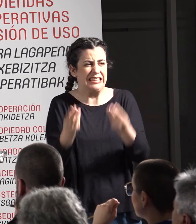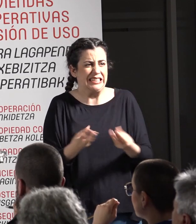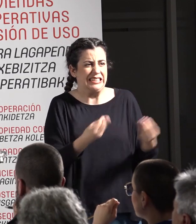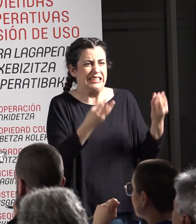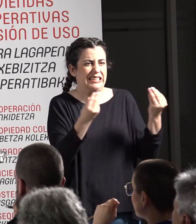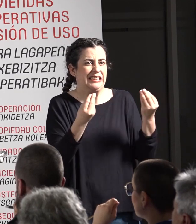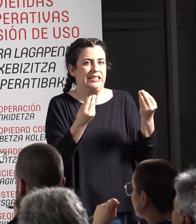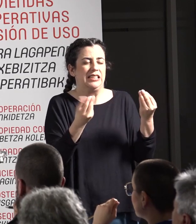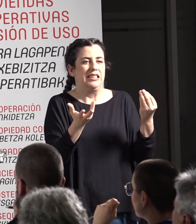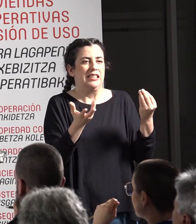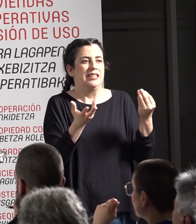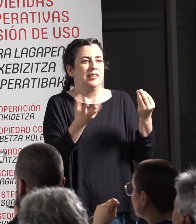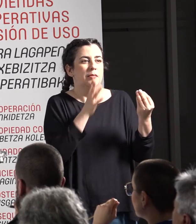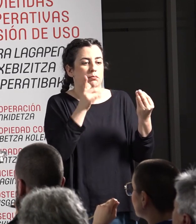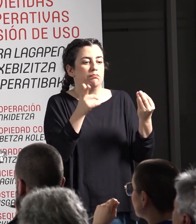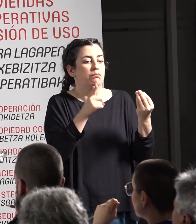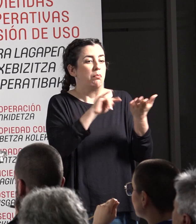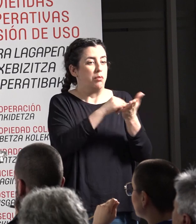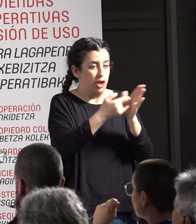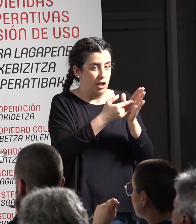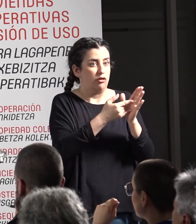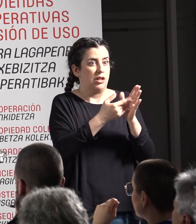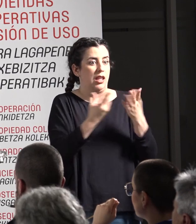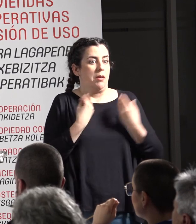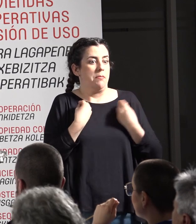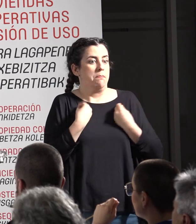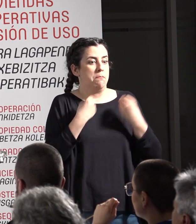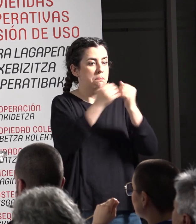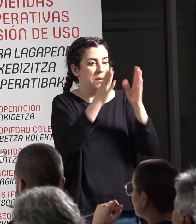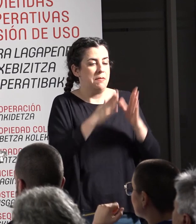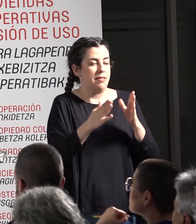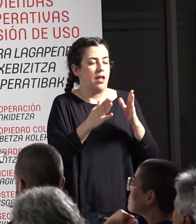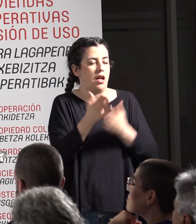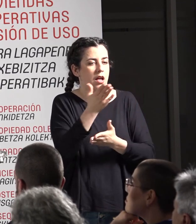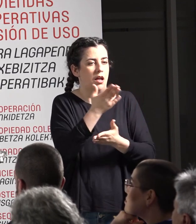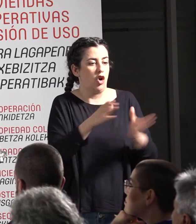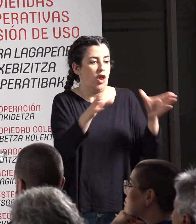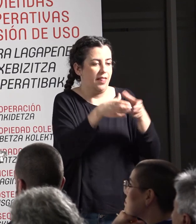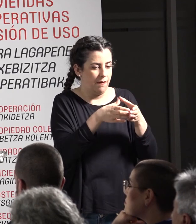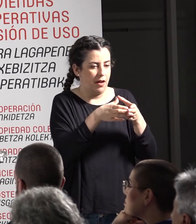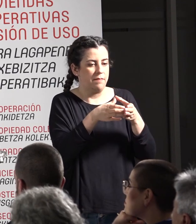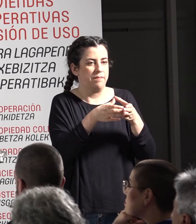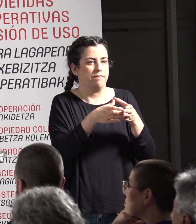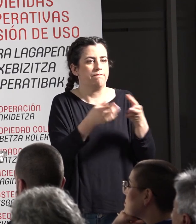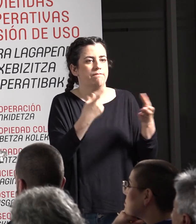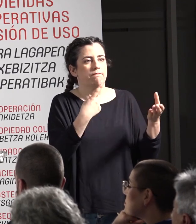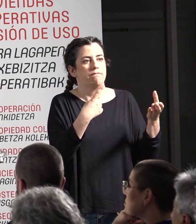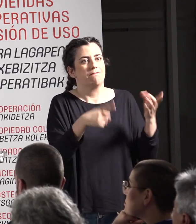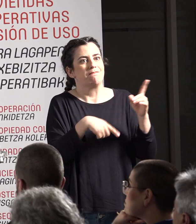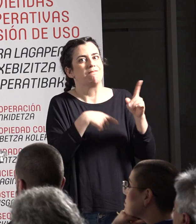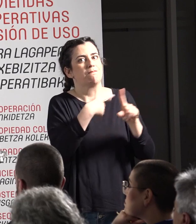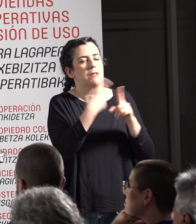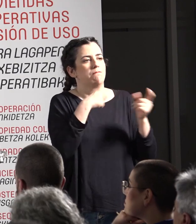proyectos de vivienda colectiva y porque vimos que muchas familias habían tenido con la subida del Euribor